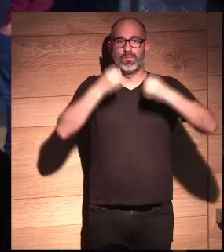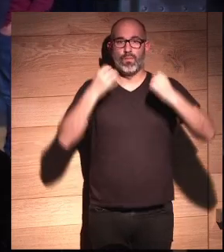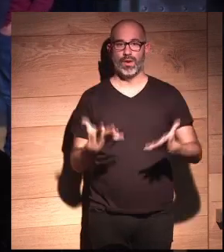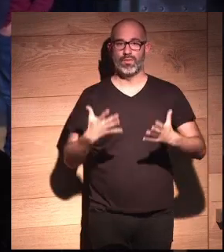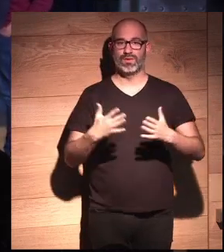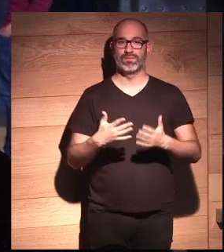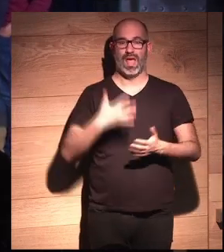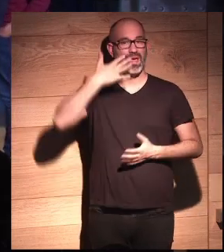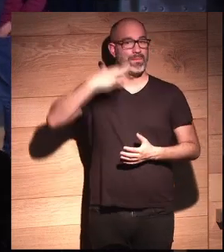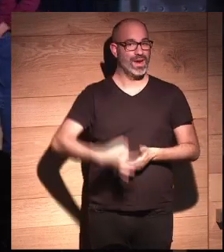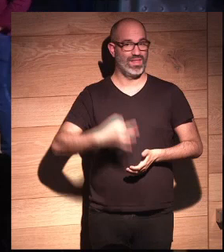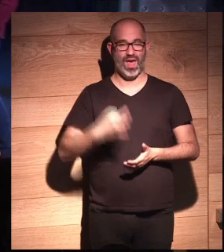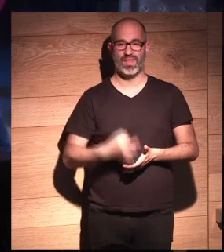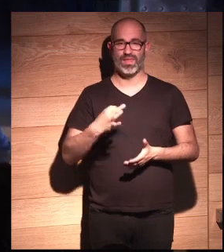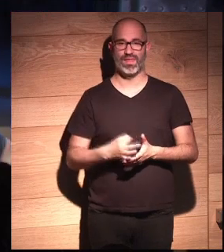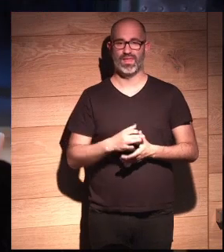Bueno, pues realmente